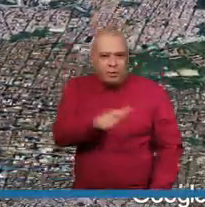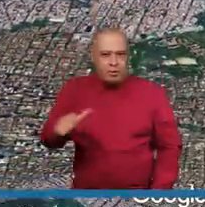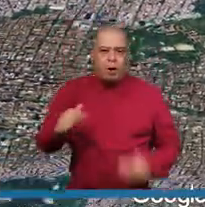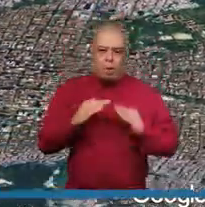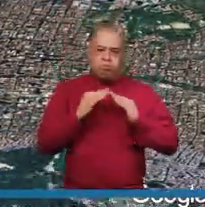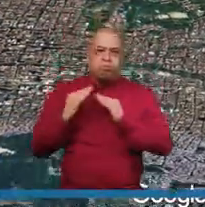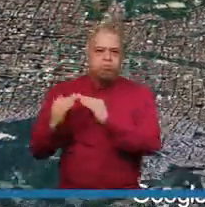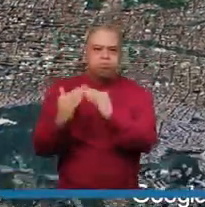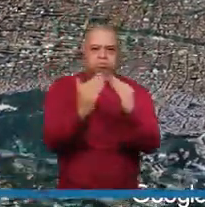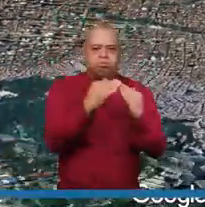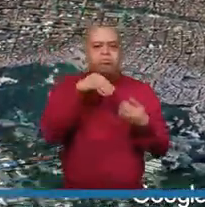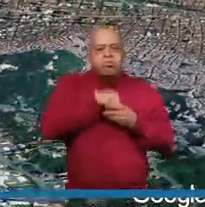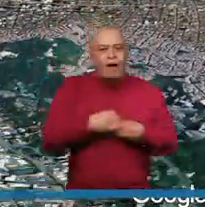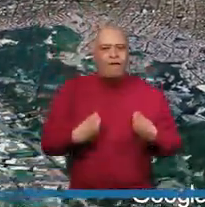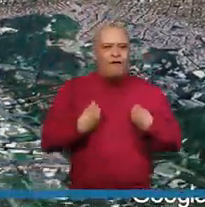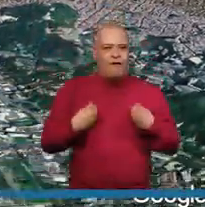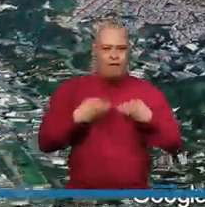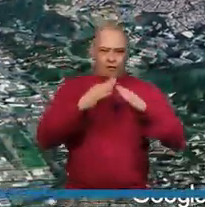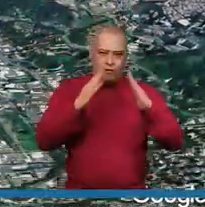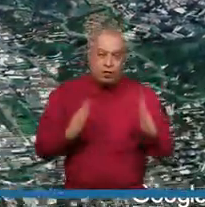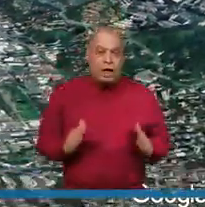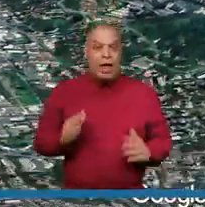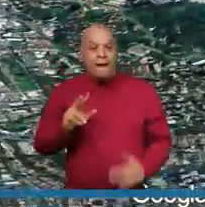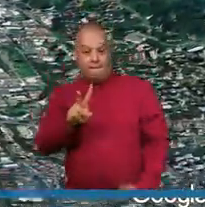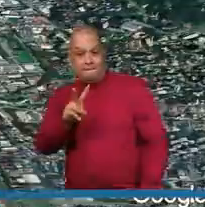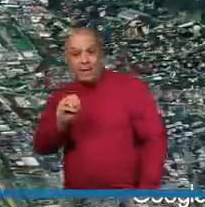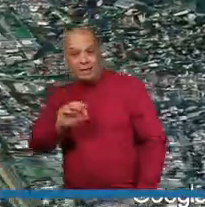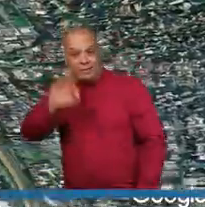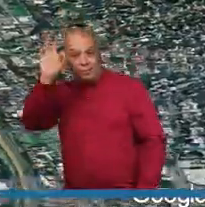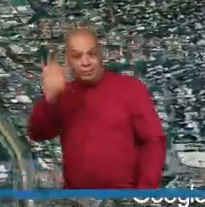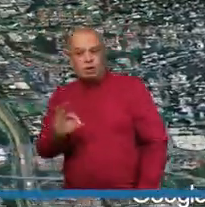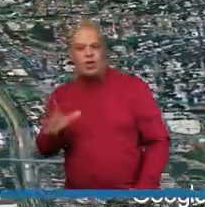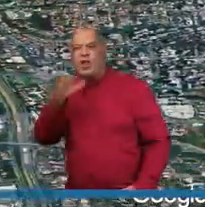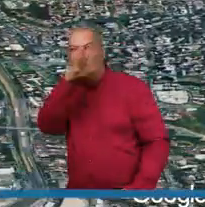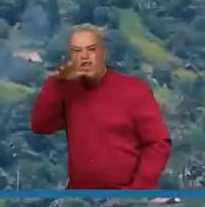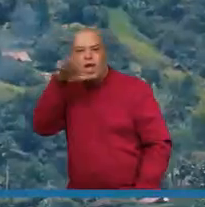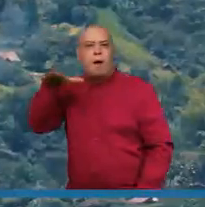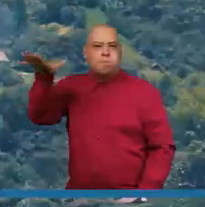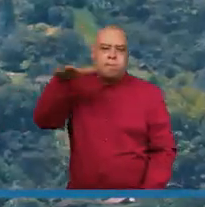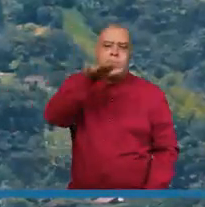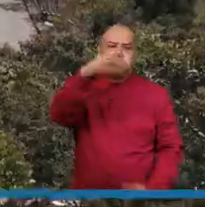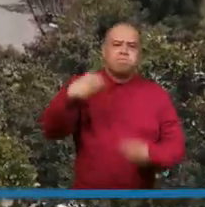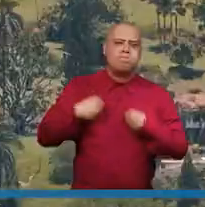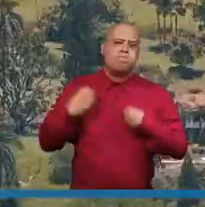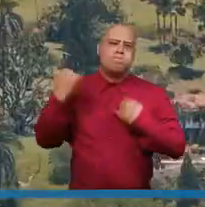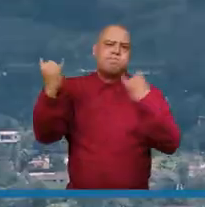estamos residiendo en las ciudades y solo el 20% en la zona rural.